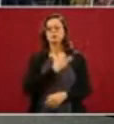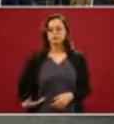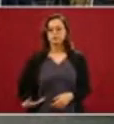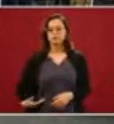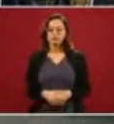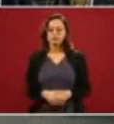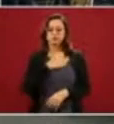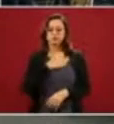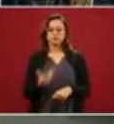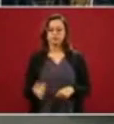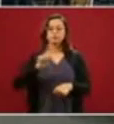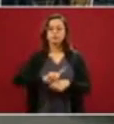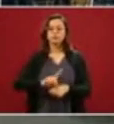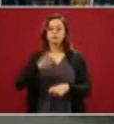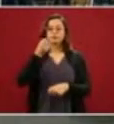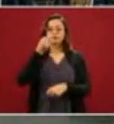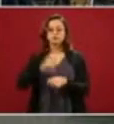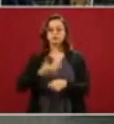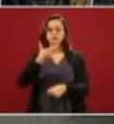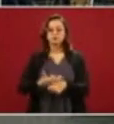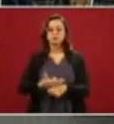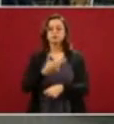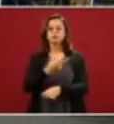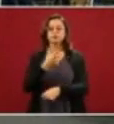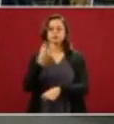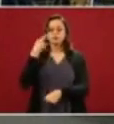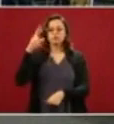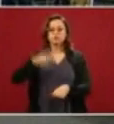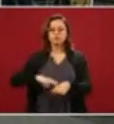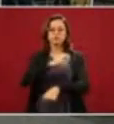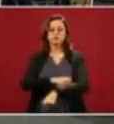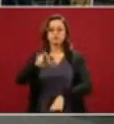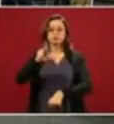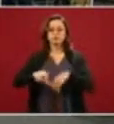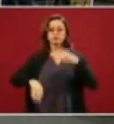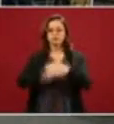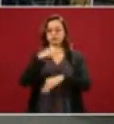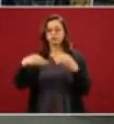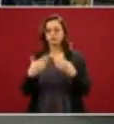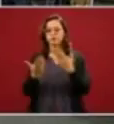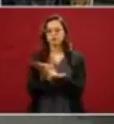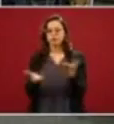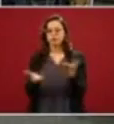Muy buenos días, secretario, directores, coordinador. Muy buenos días tengan todas y todos ustedes.